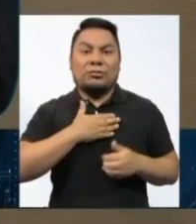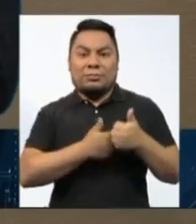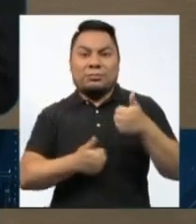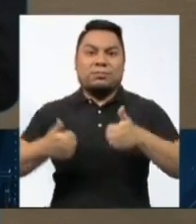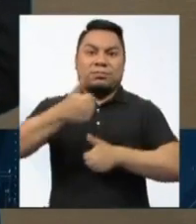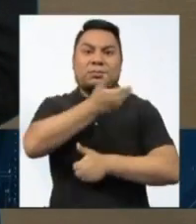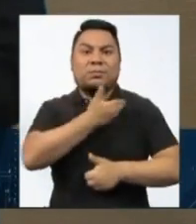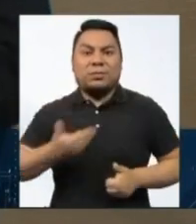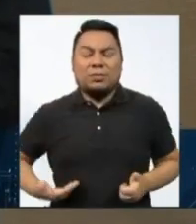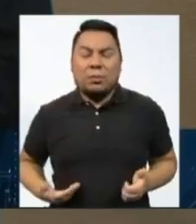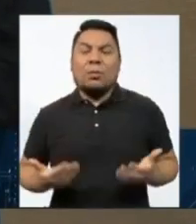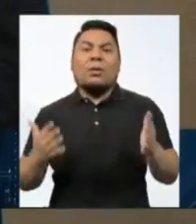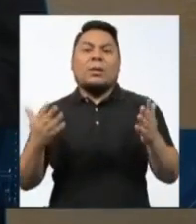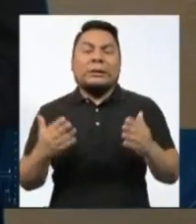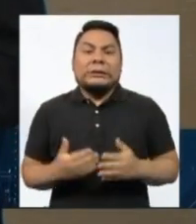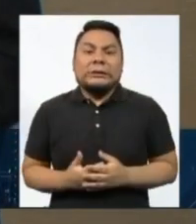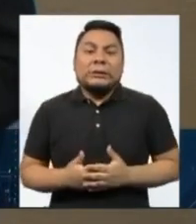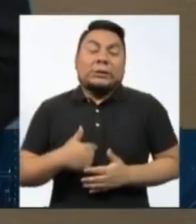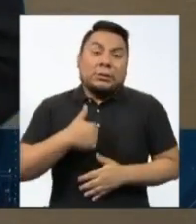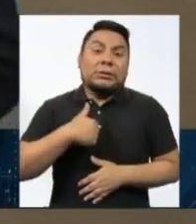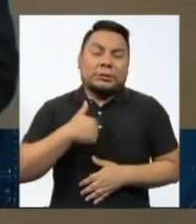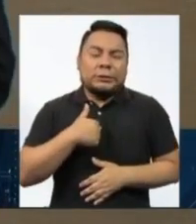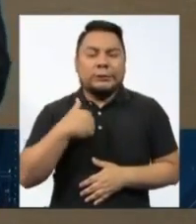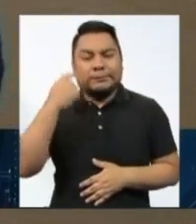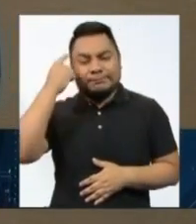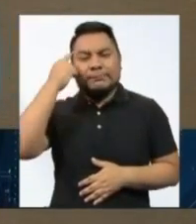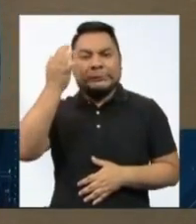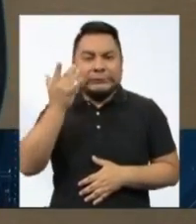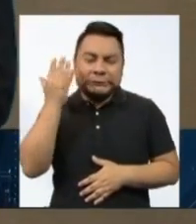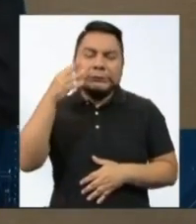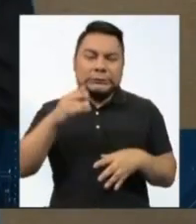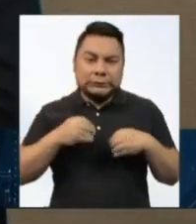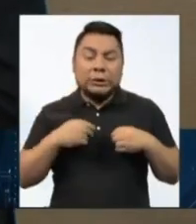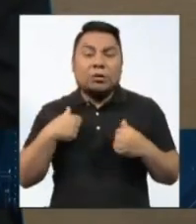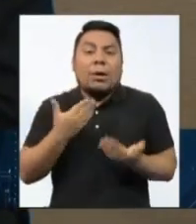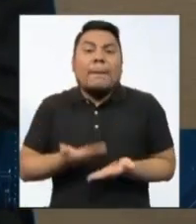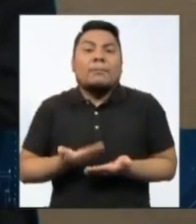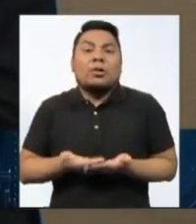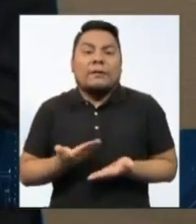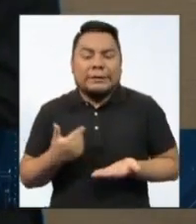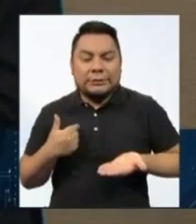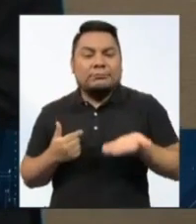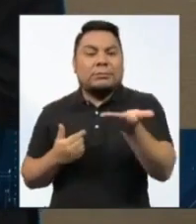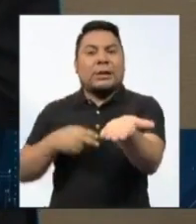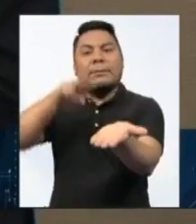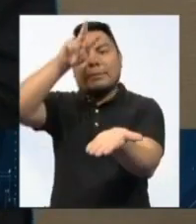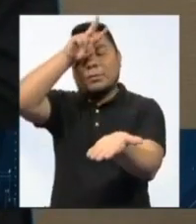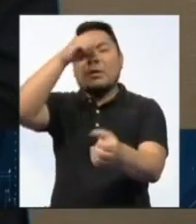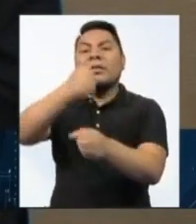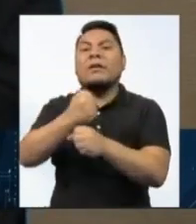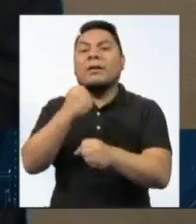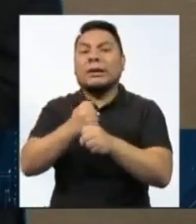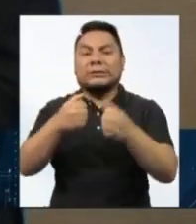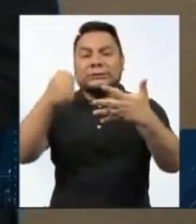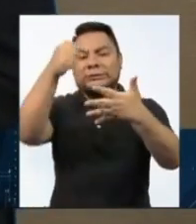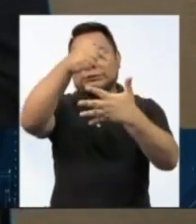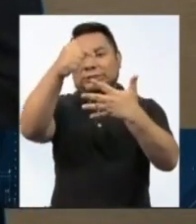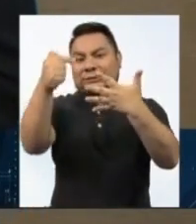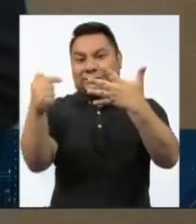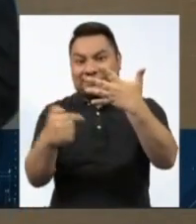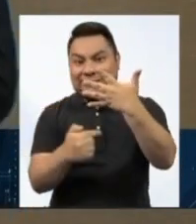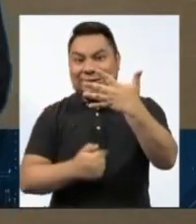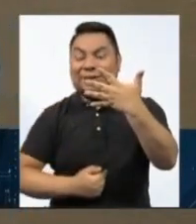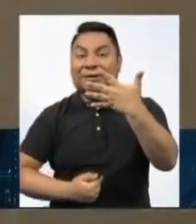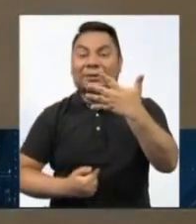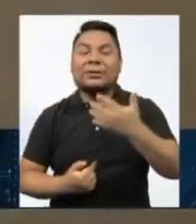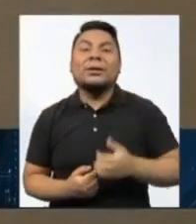tuve una propuesta al Perú de trabajar en base a 5 ejes de desarrollo. Y el primero fue el